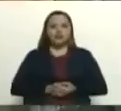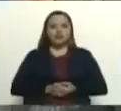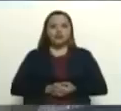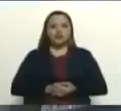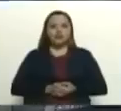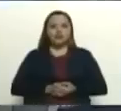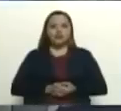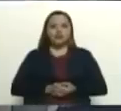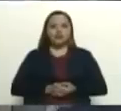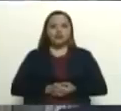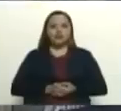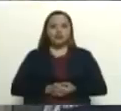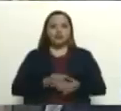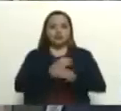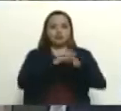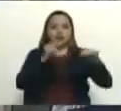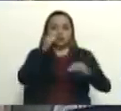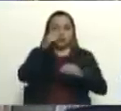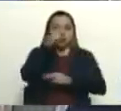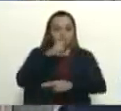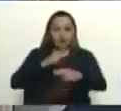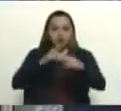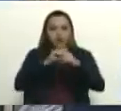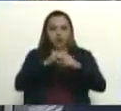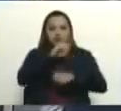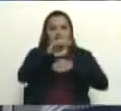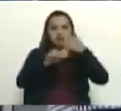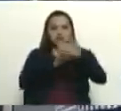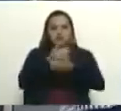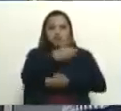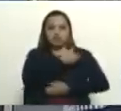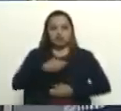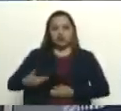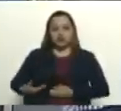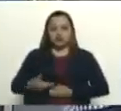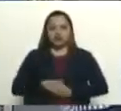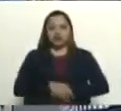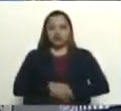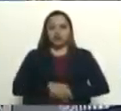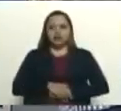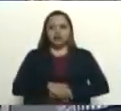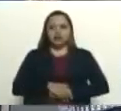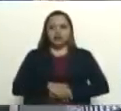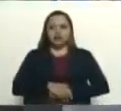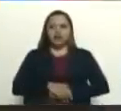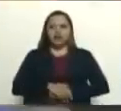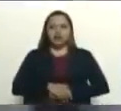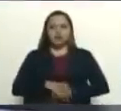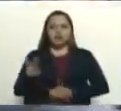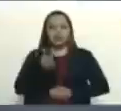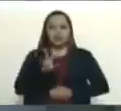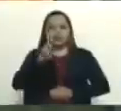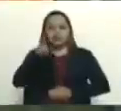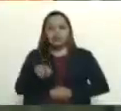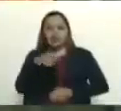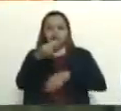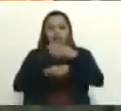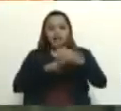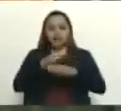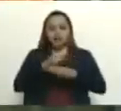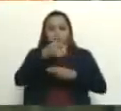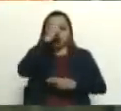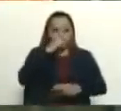La Vicepresidenta Ejecutiva de la República y los vicepresidentes sectoriales, quienes también han rendido tributo en